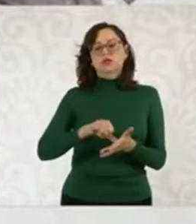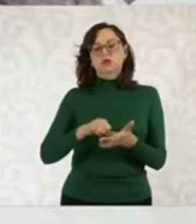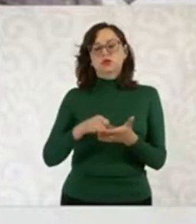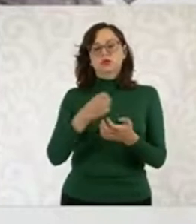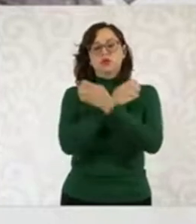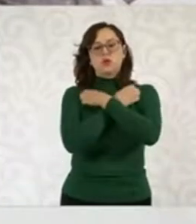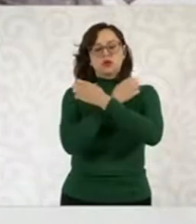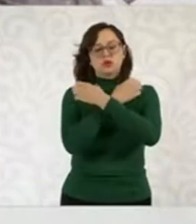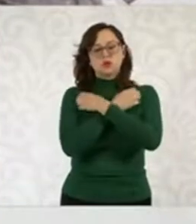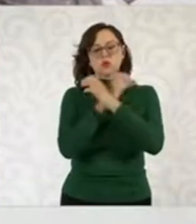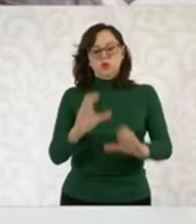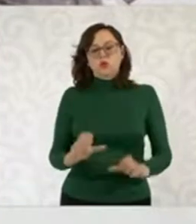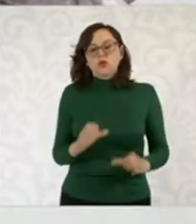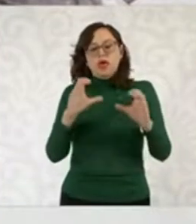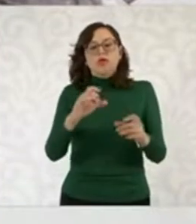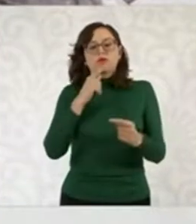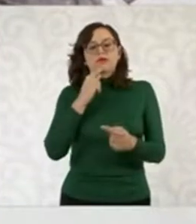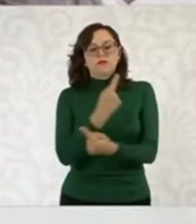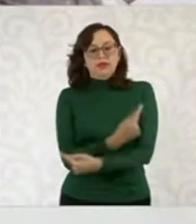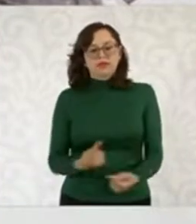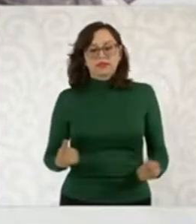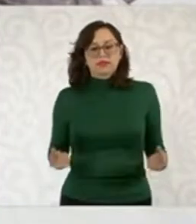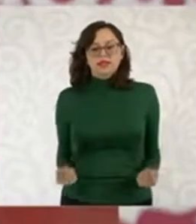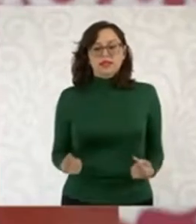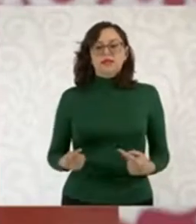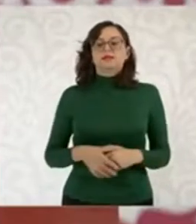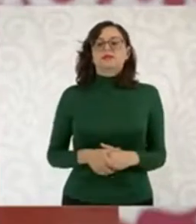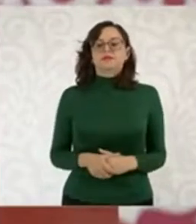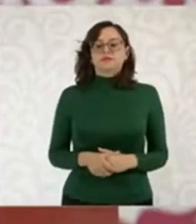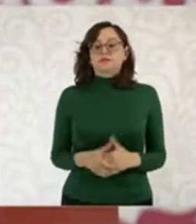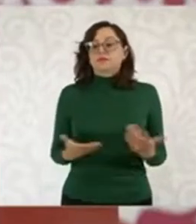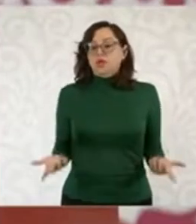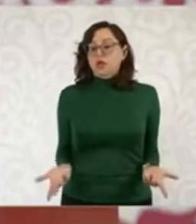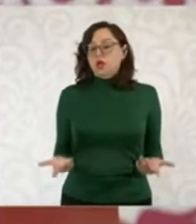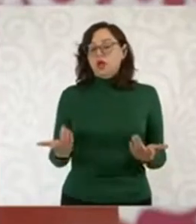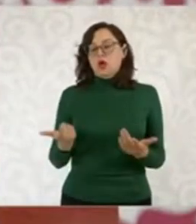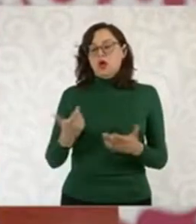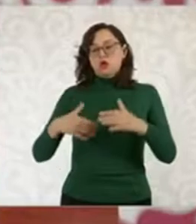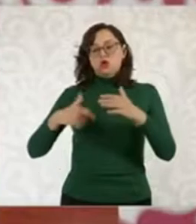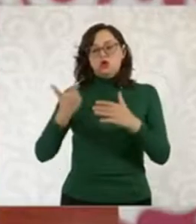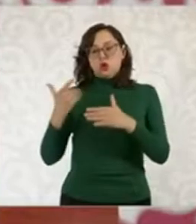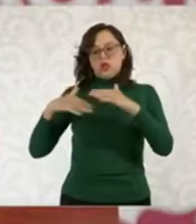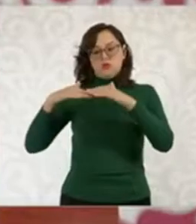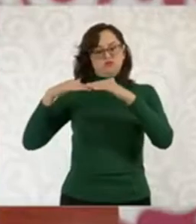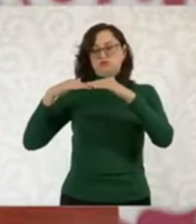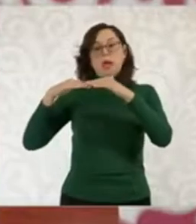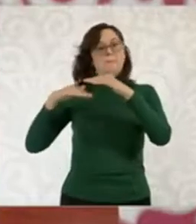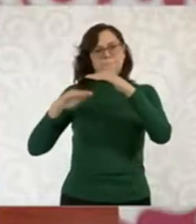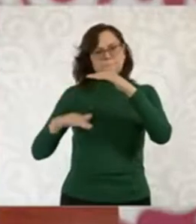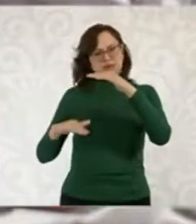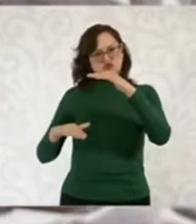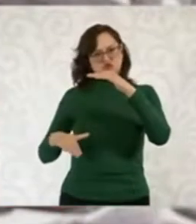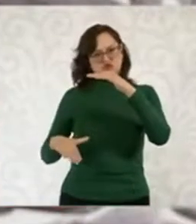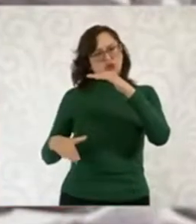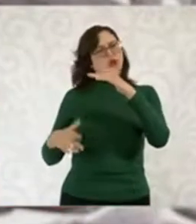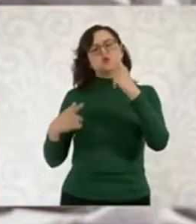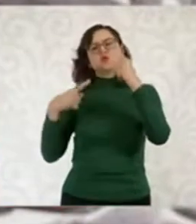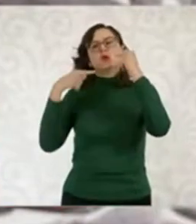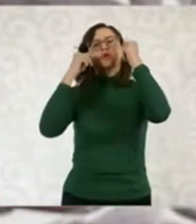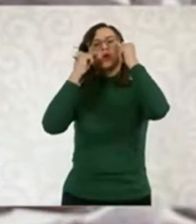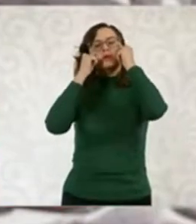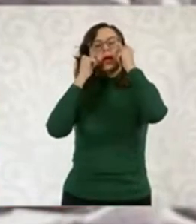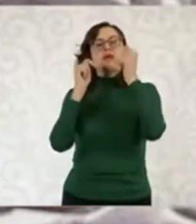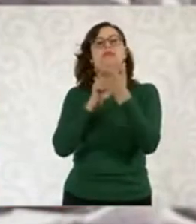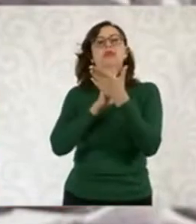cuidado infantil. Y si tienen un salario menor al salario mínimo, pues tienen